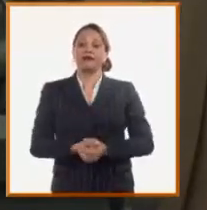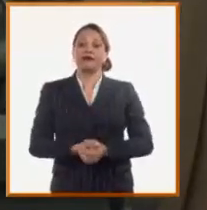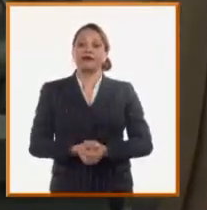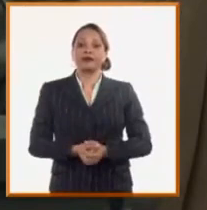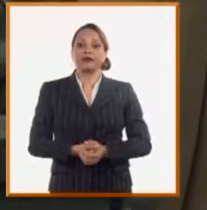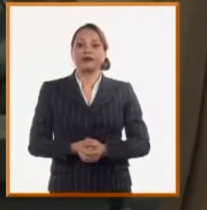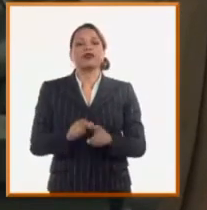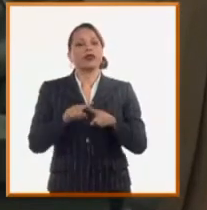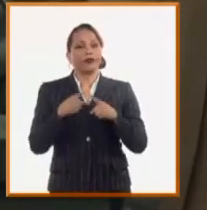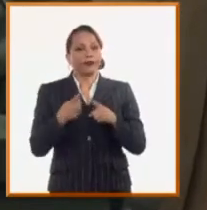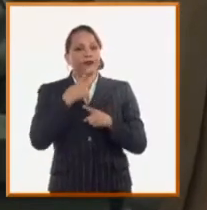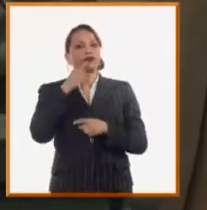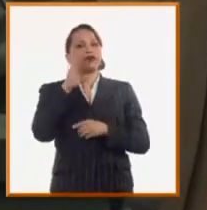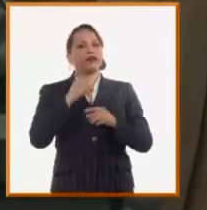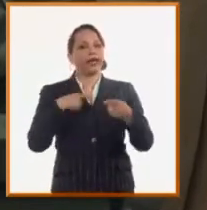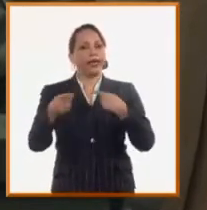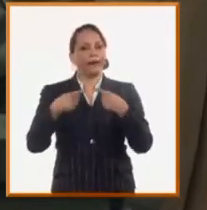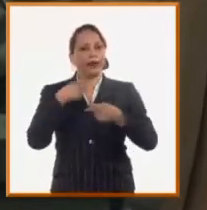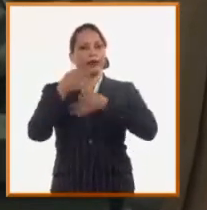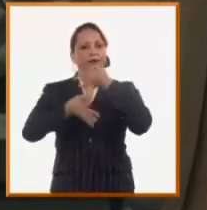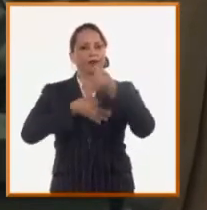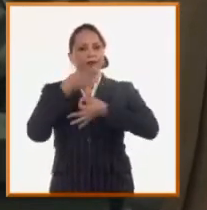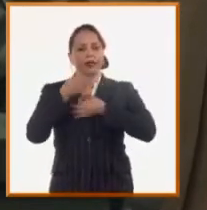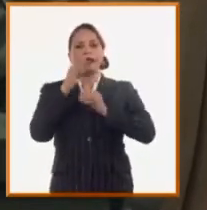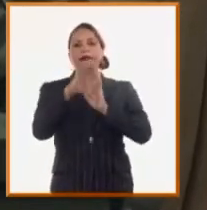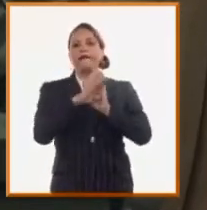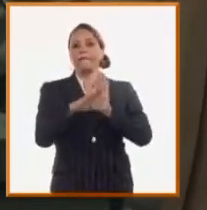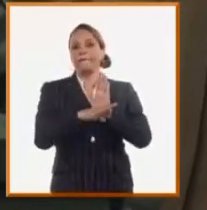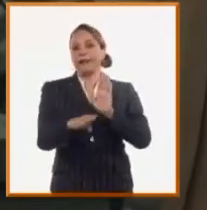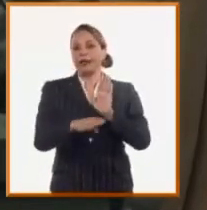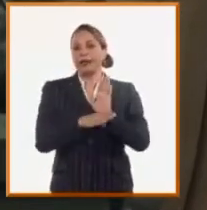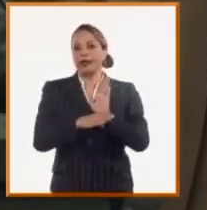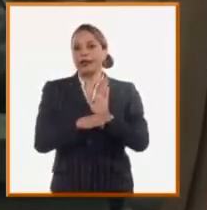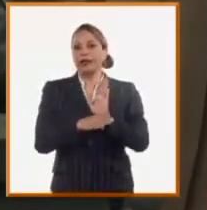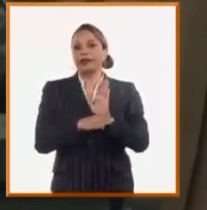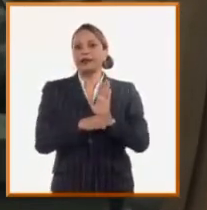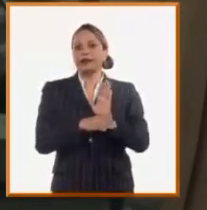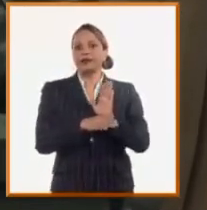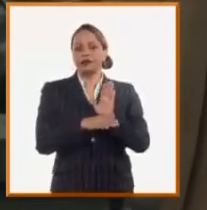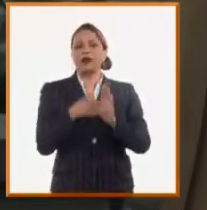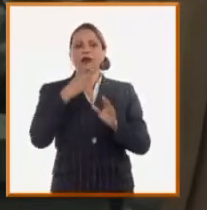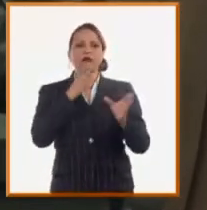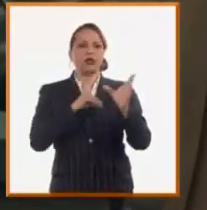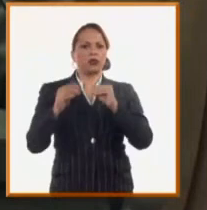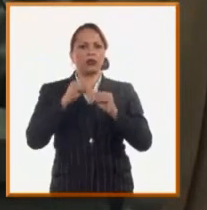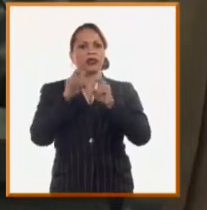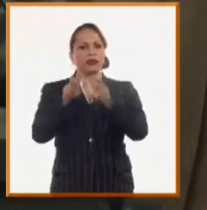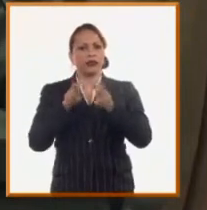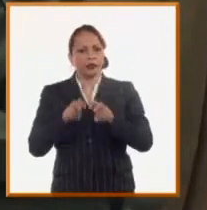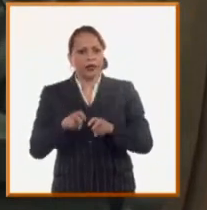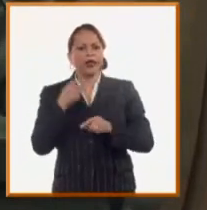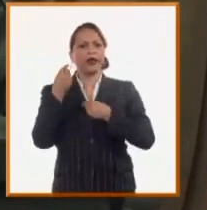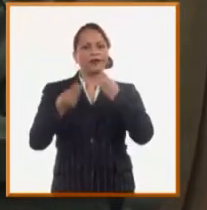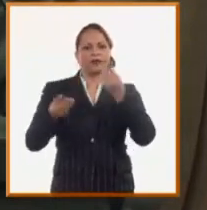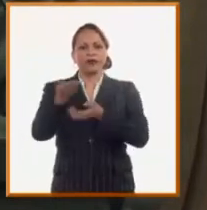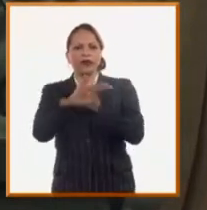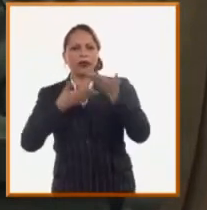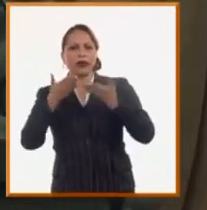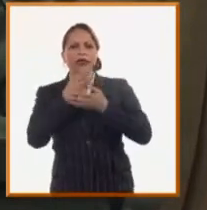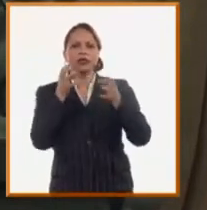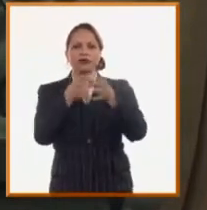Por eso yo decía en el Pleno, el tema, las medidas además las vamos a discutir en la Asamblea para poder tener un debate